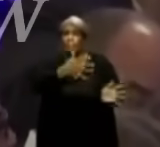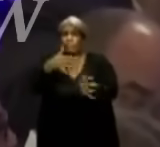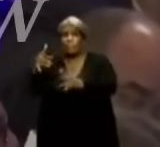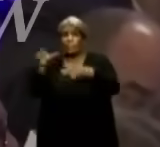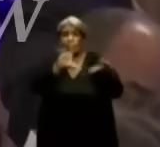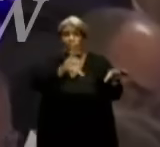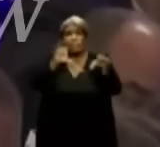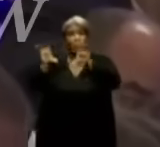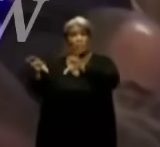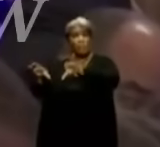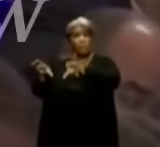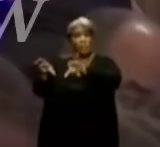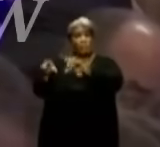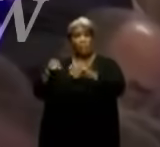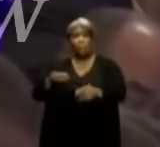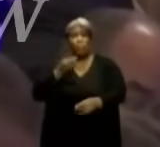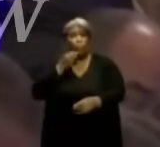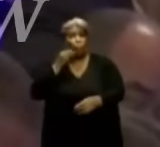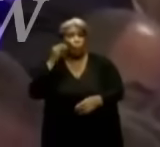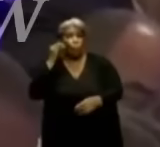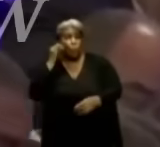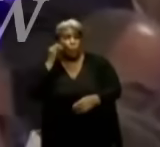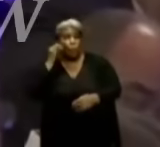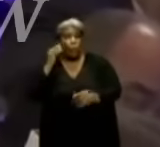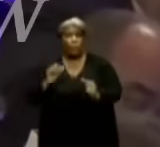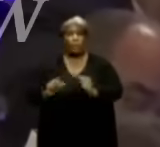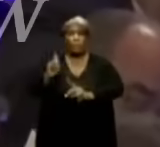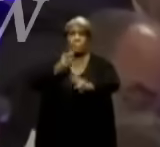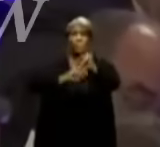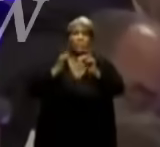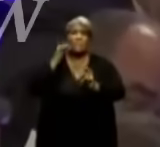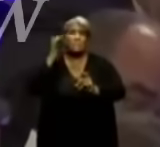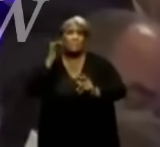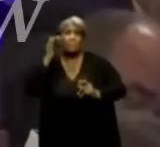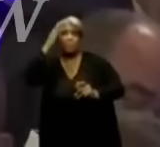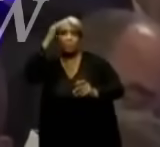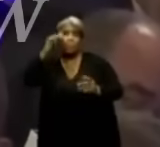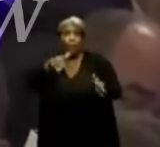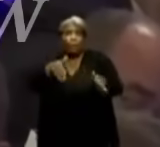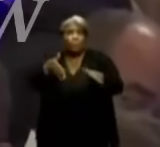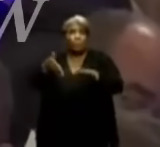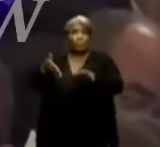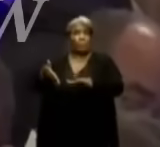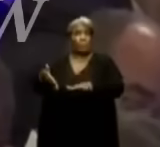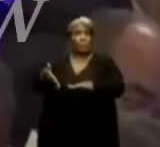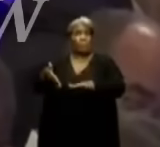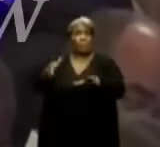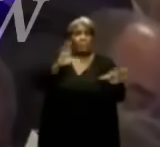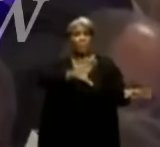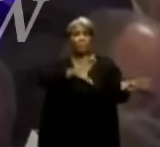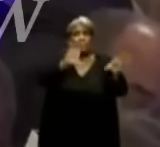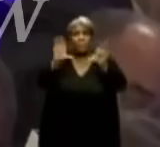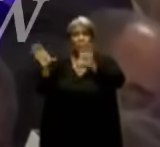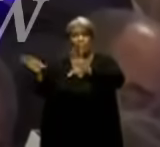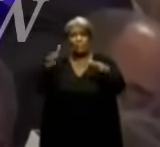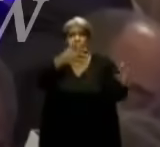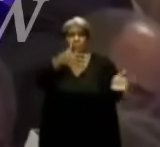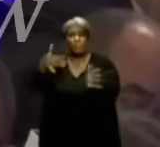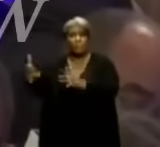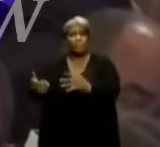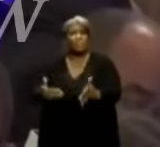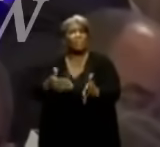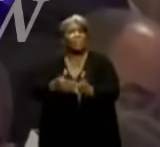tendrán ausencias importantes y considerables? ¿Qué tiene la brisita navideña de salud mental,